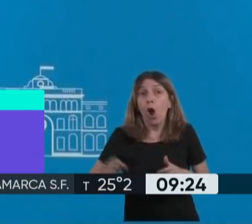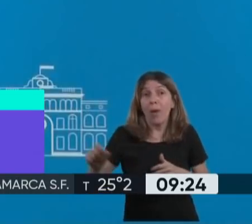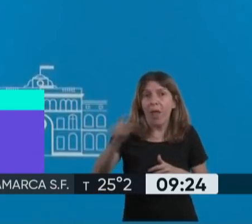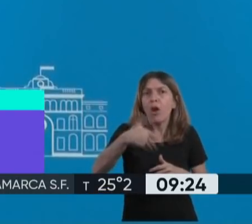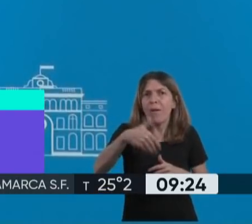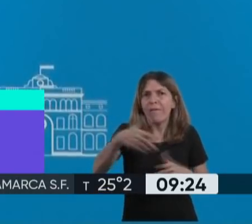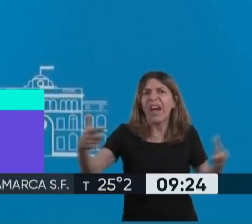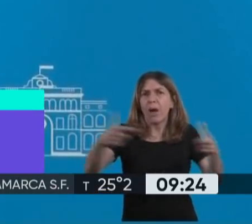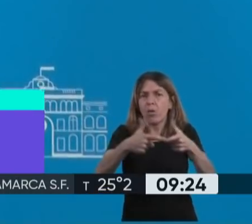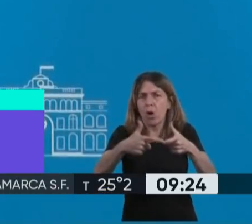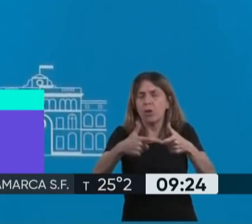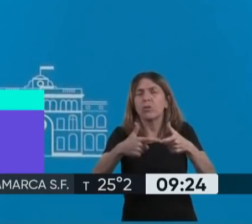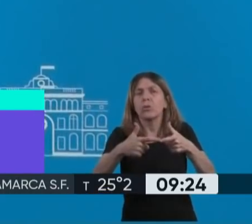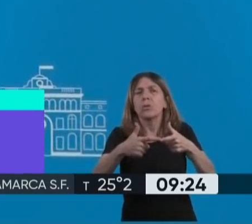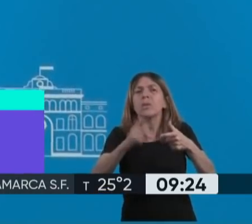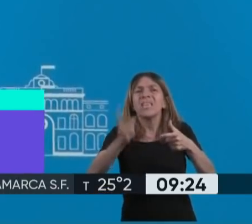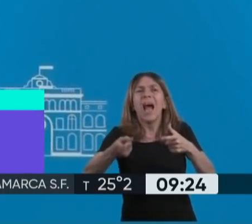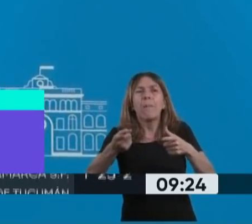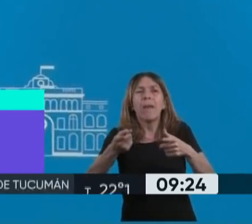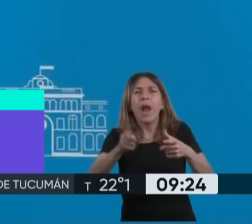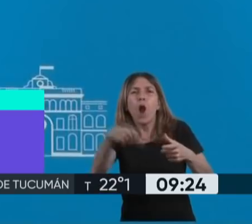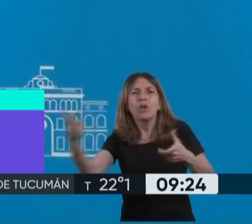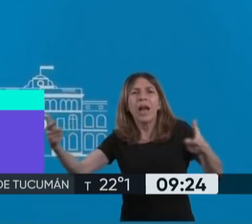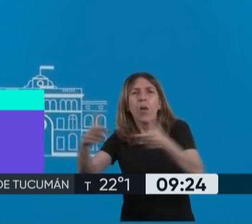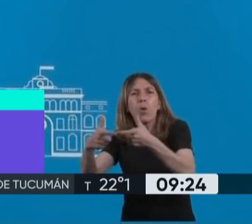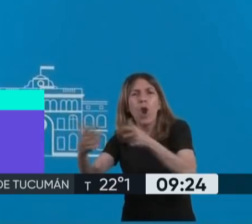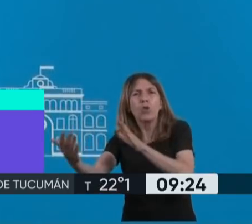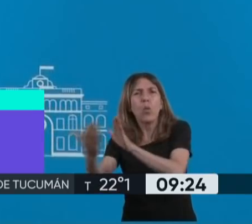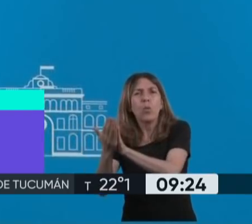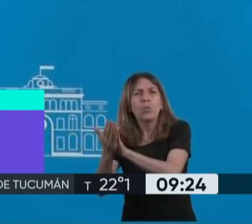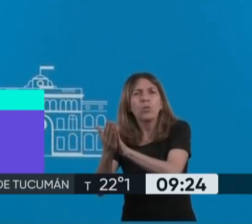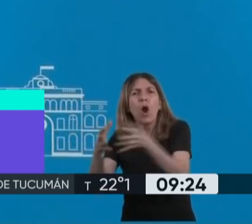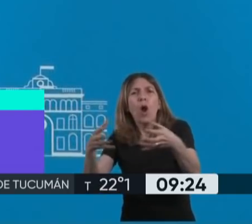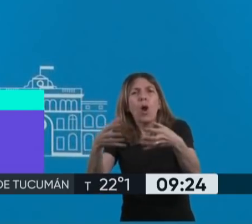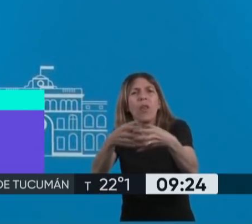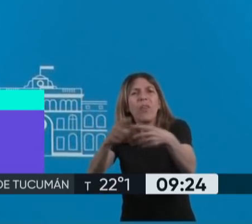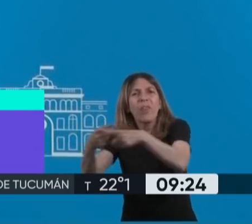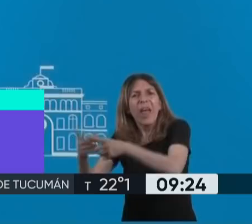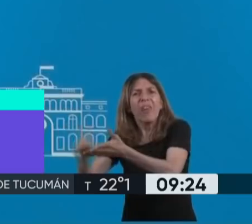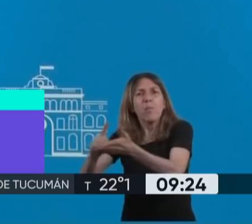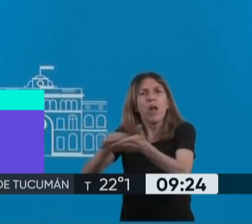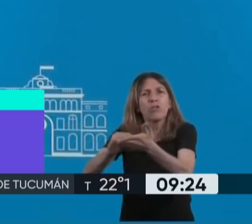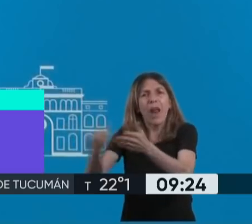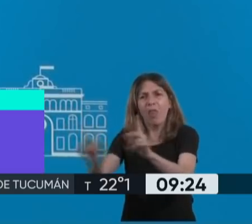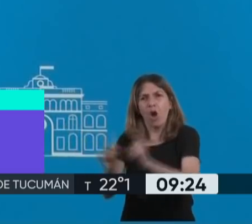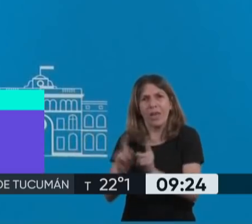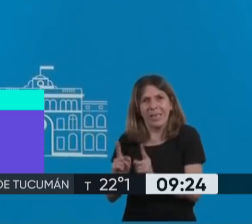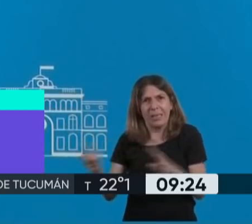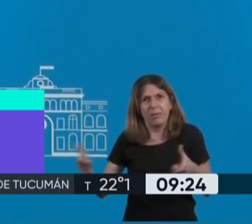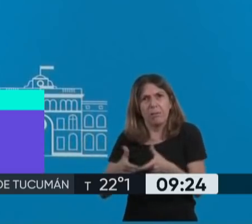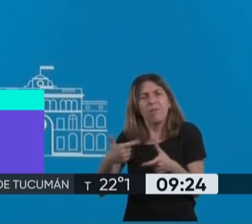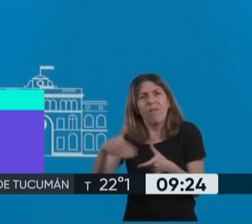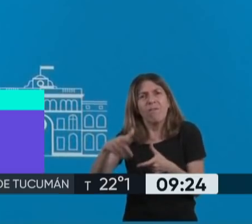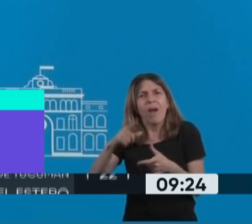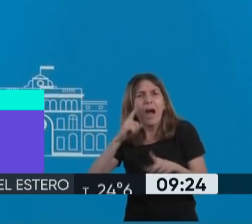estamos esperando la reunión con los gobernadores y también la reunión con los diputados, con los presidentes de los bloques de diputados y de senadores. Se está coordinando una